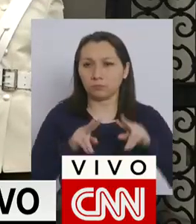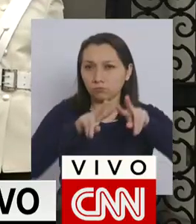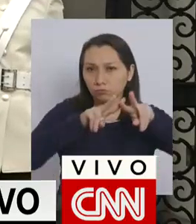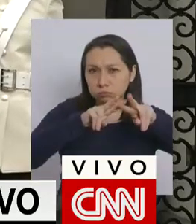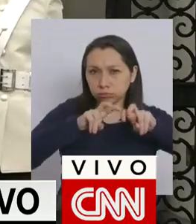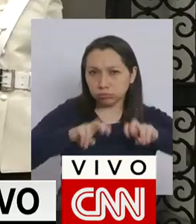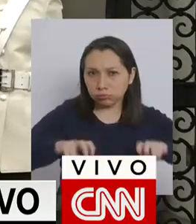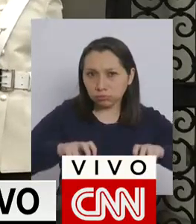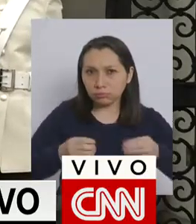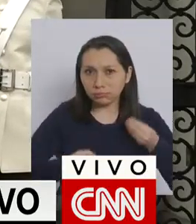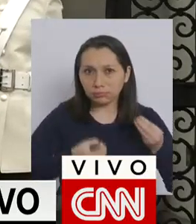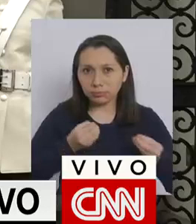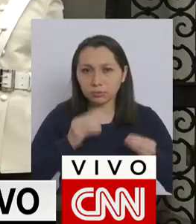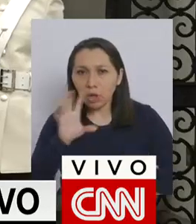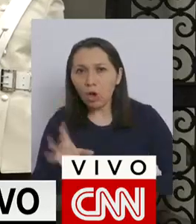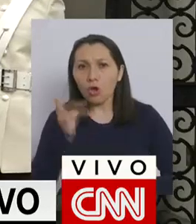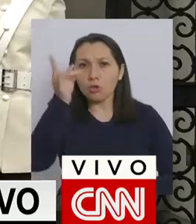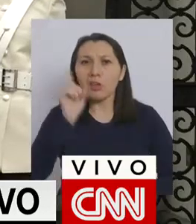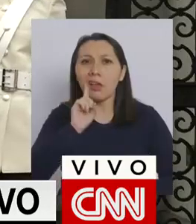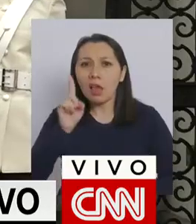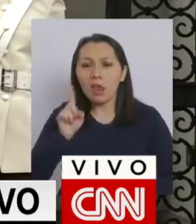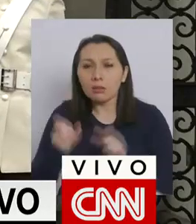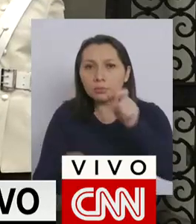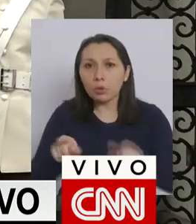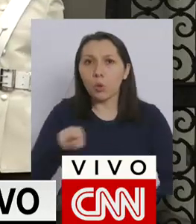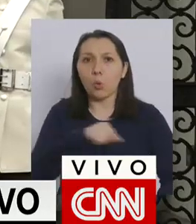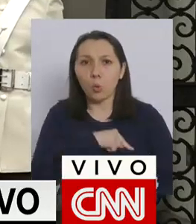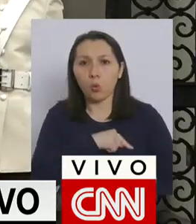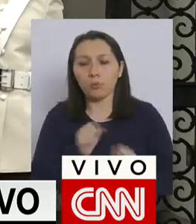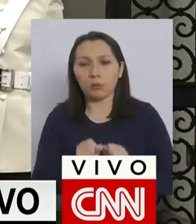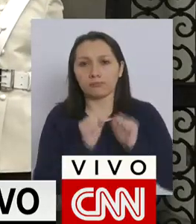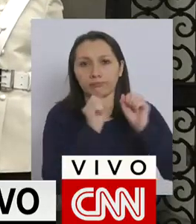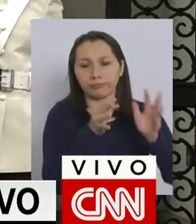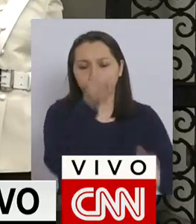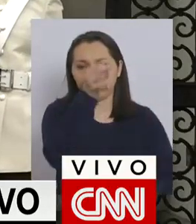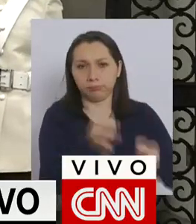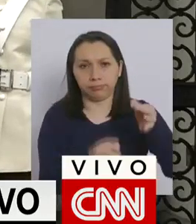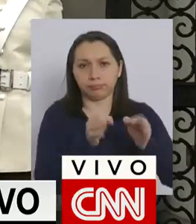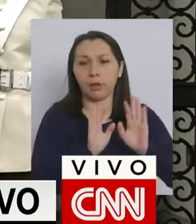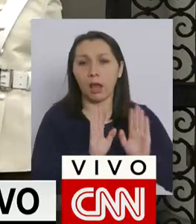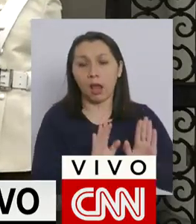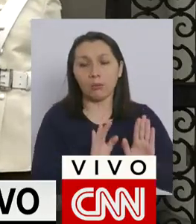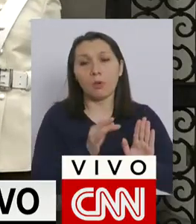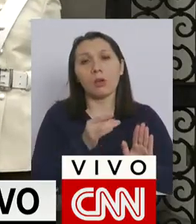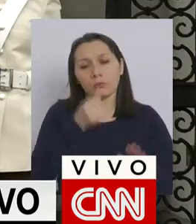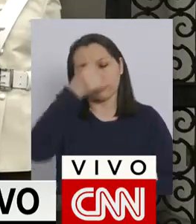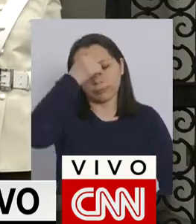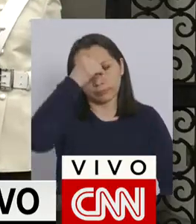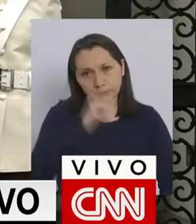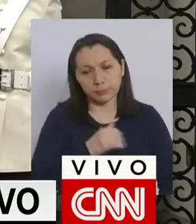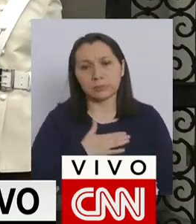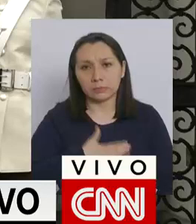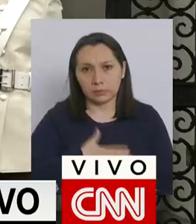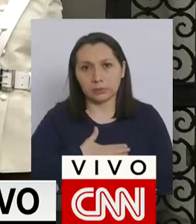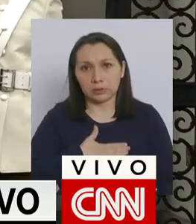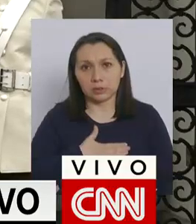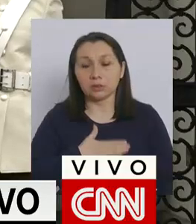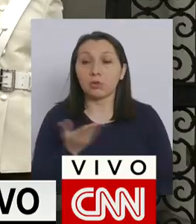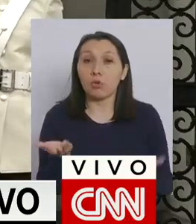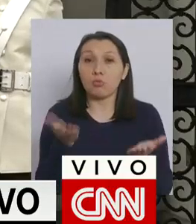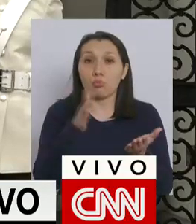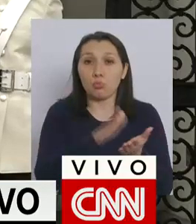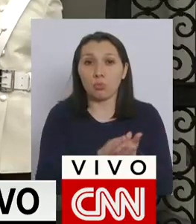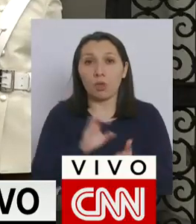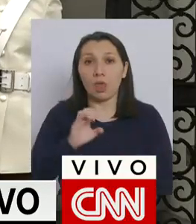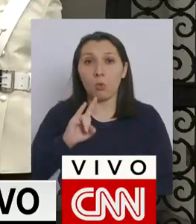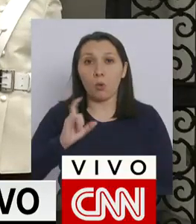investigar, de dar con los culpables, llevarlo a los tribunales y esperamos que sean condenados. La muerte de